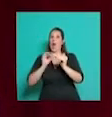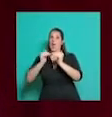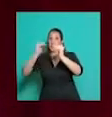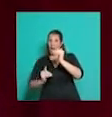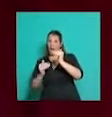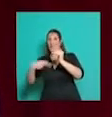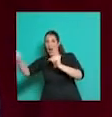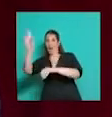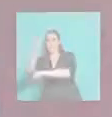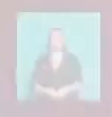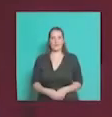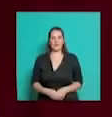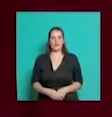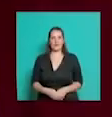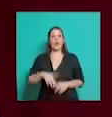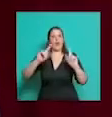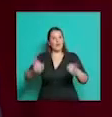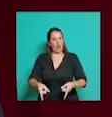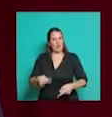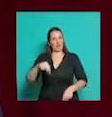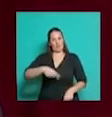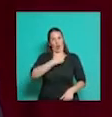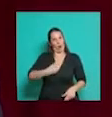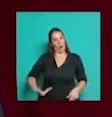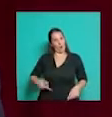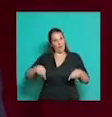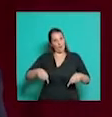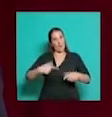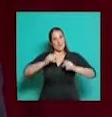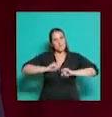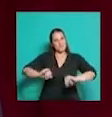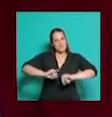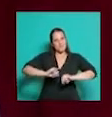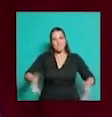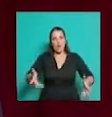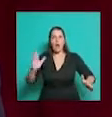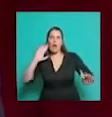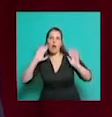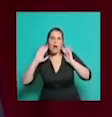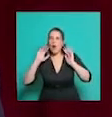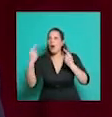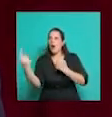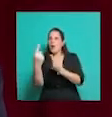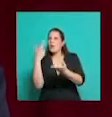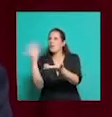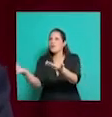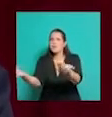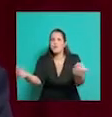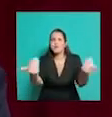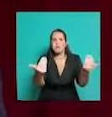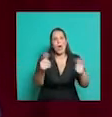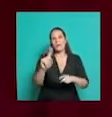para hacer, hay mucho camino. Y sobre todas las cosas, creo que habla de lo que los argentinos podemos hacer y de cómo